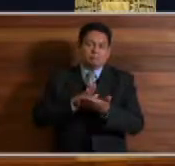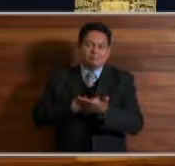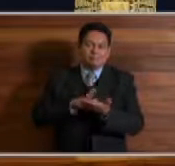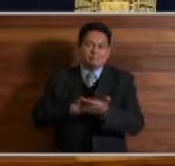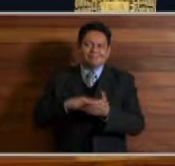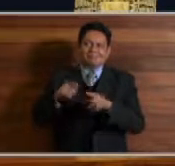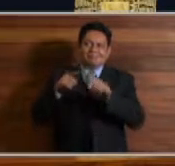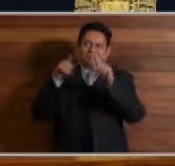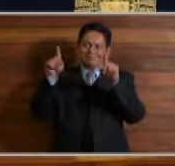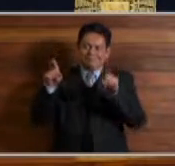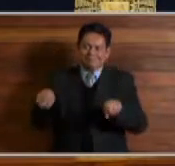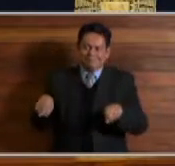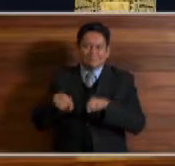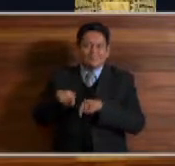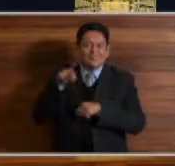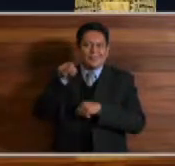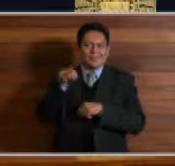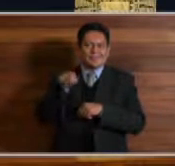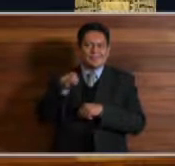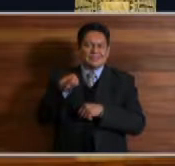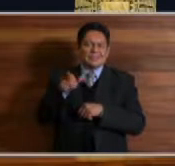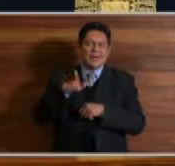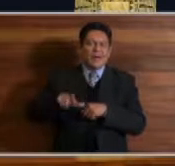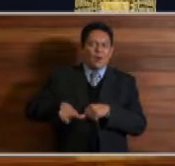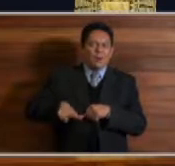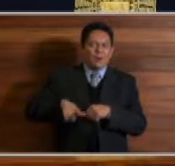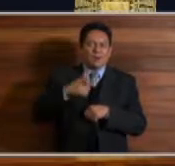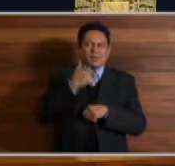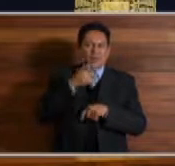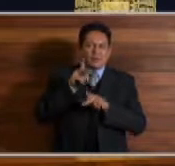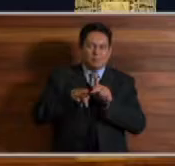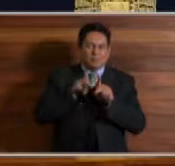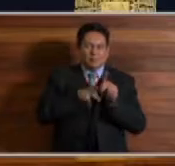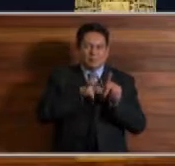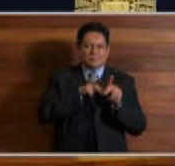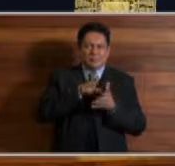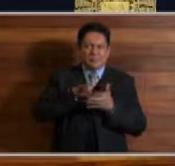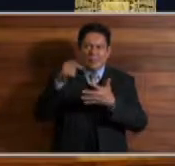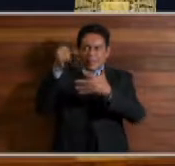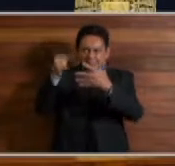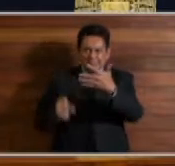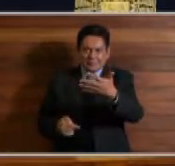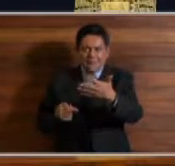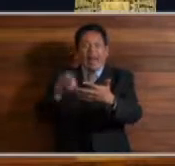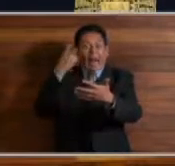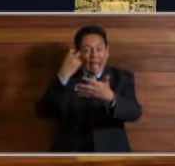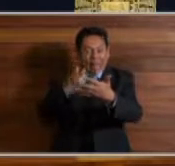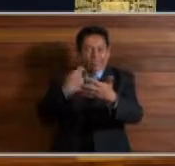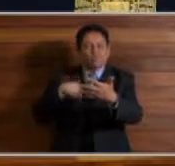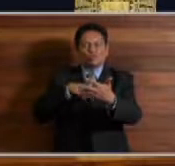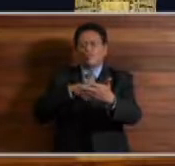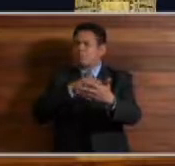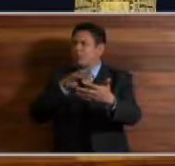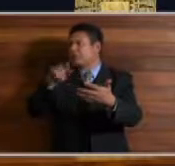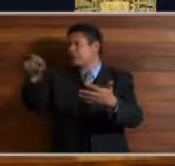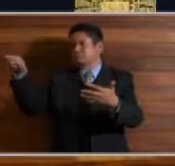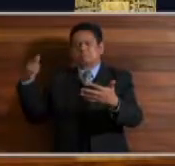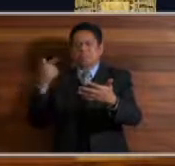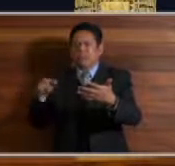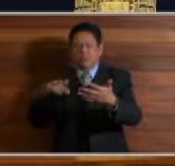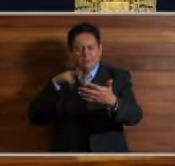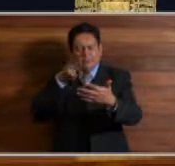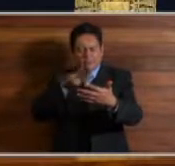o sincero que el presupuesto para responder la pregunta. Y creo que este seminario tiene